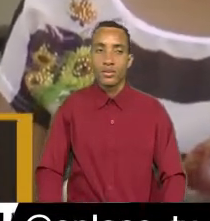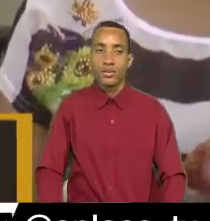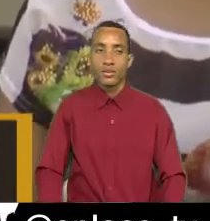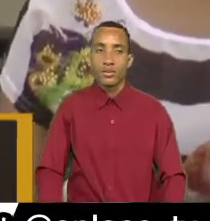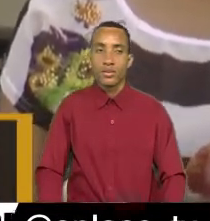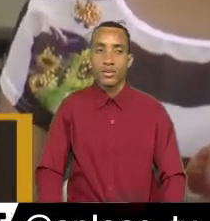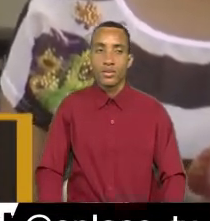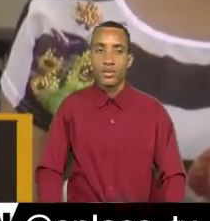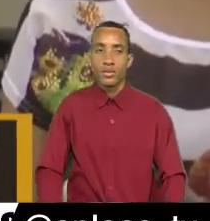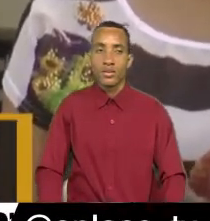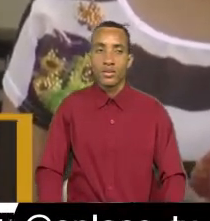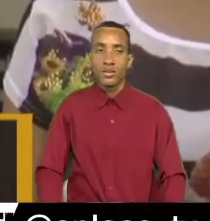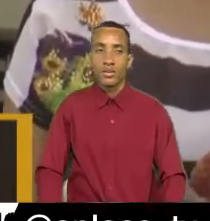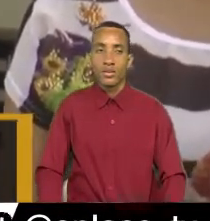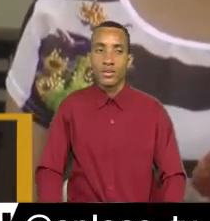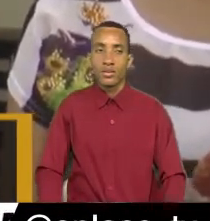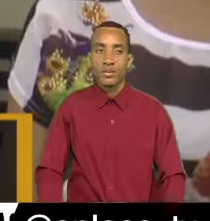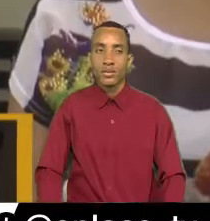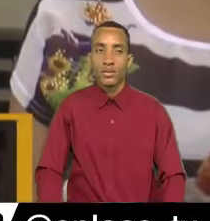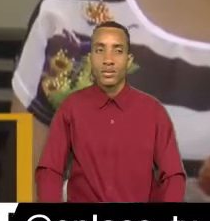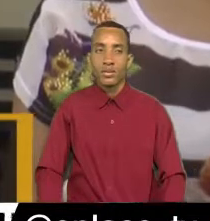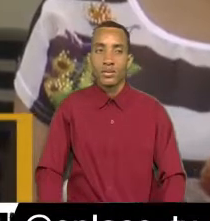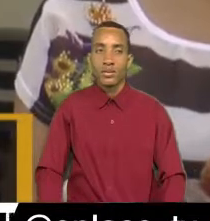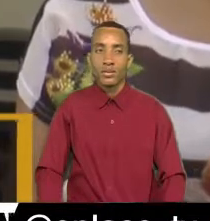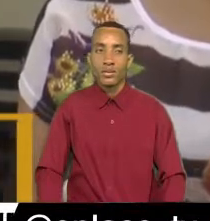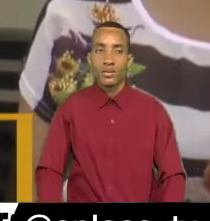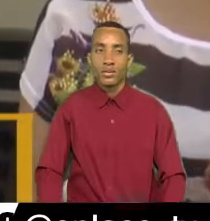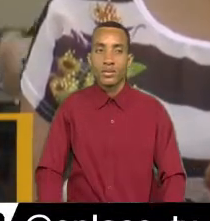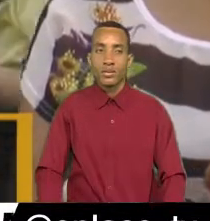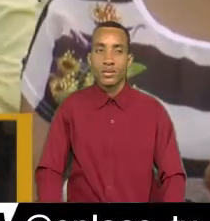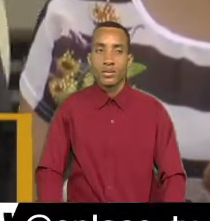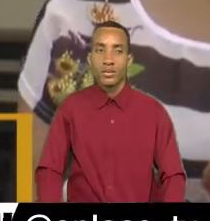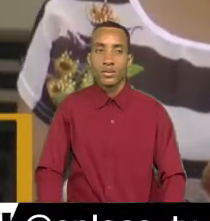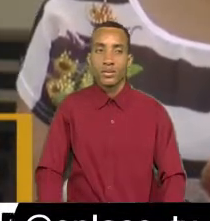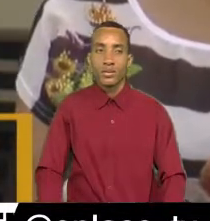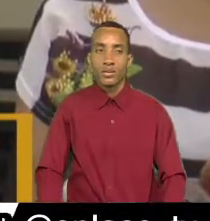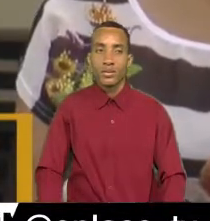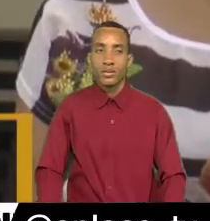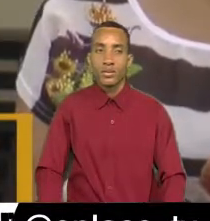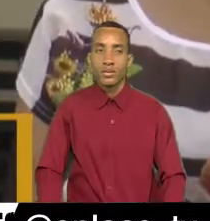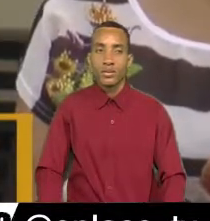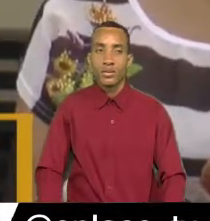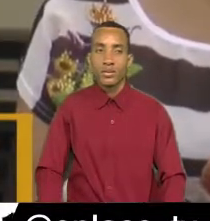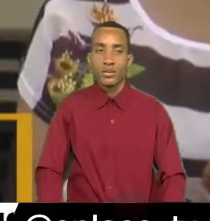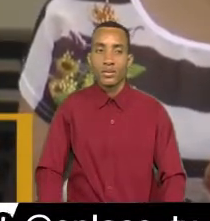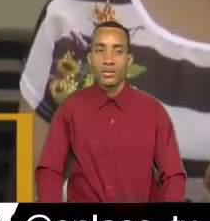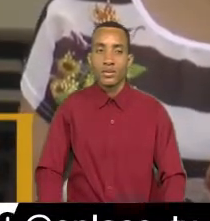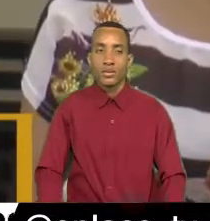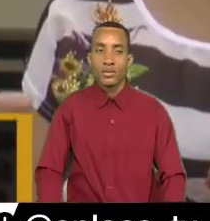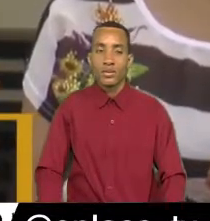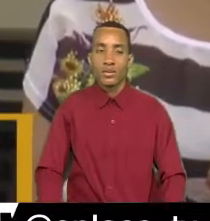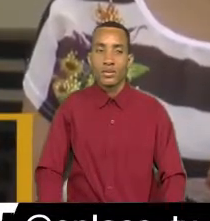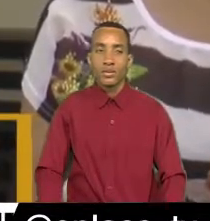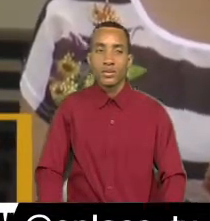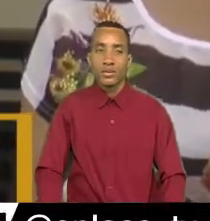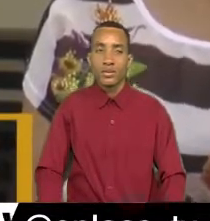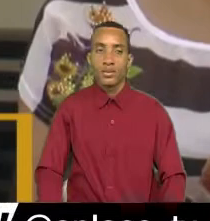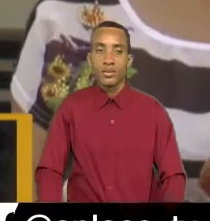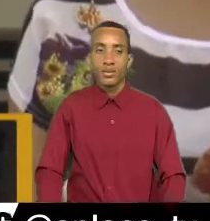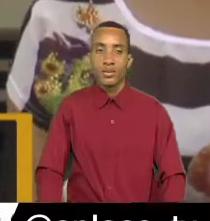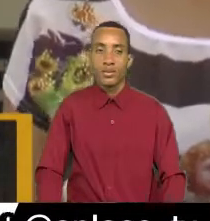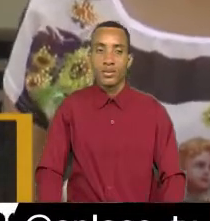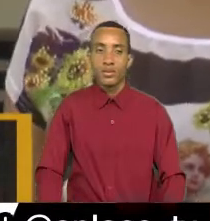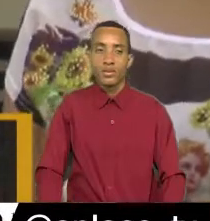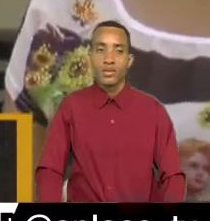segundo encuentro nacional de intérpretes, va a haber también un simposio que habla sobre talleres de